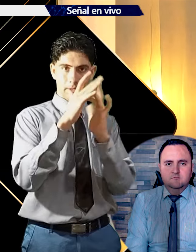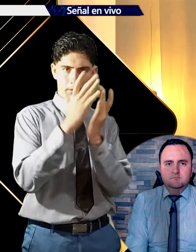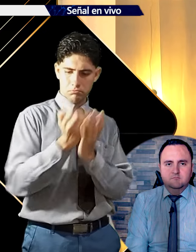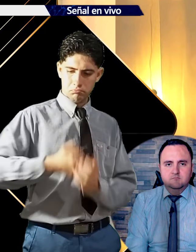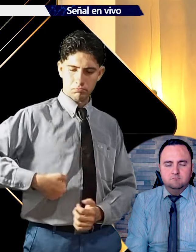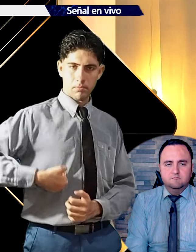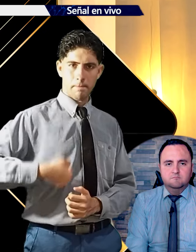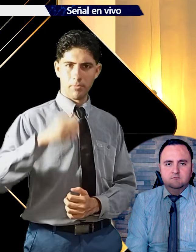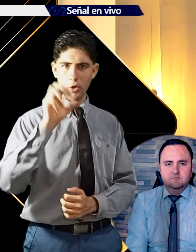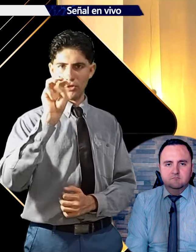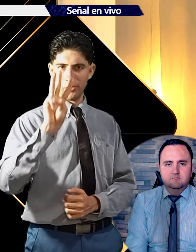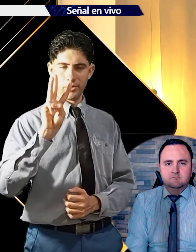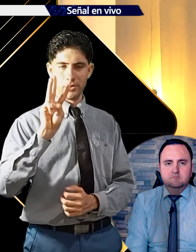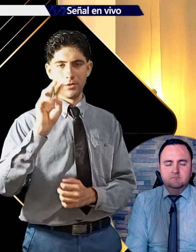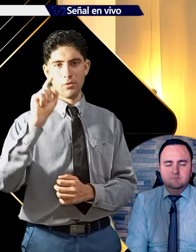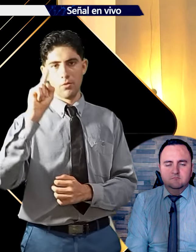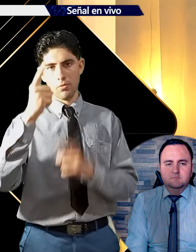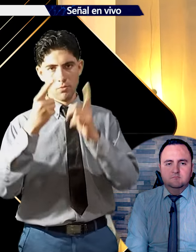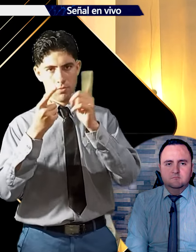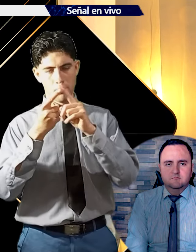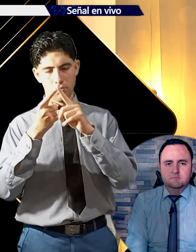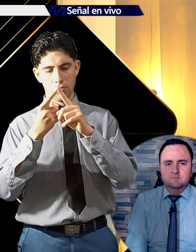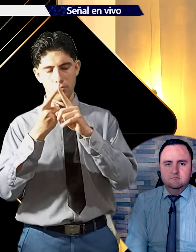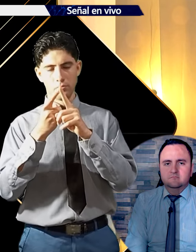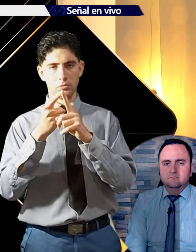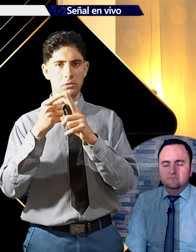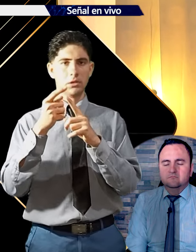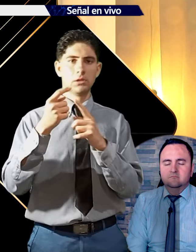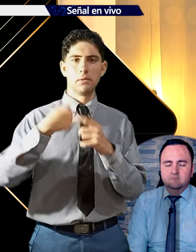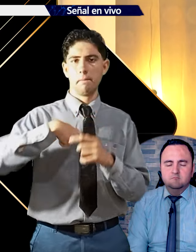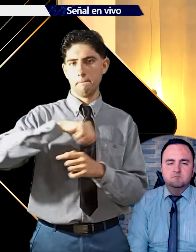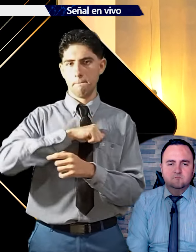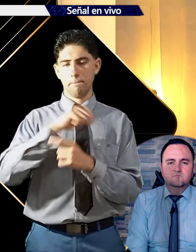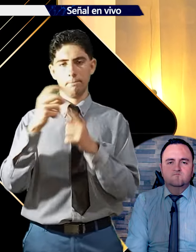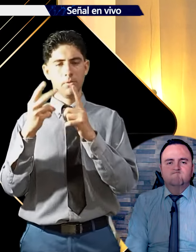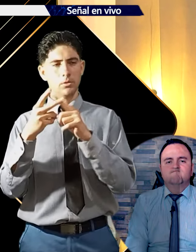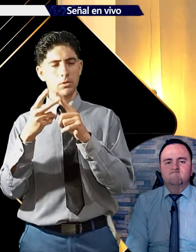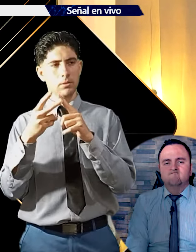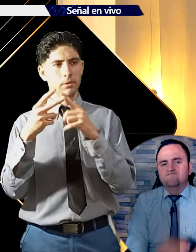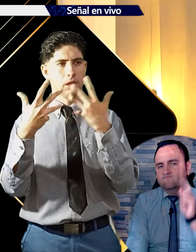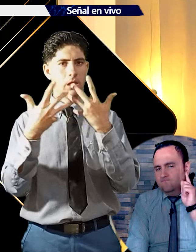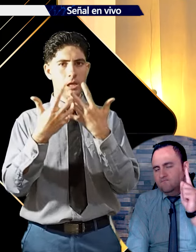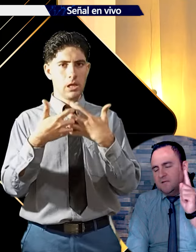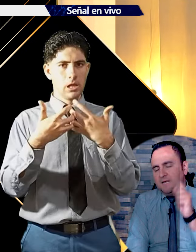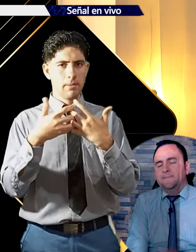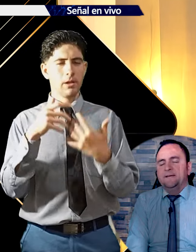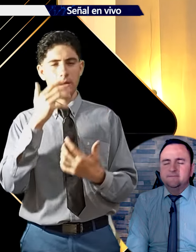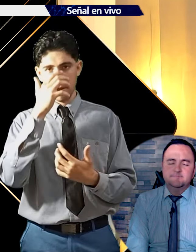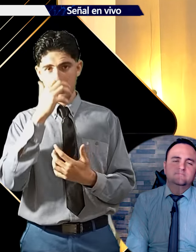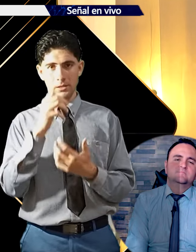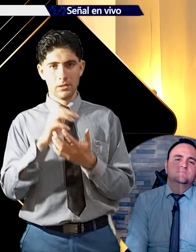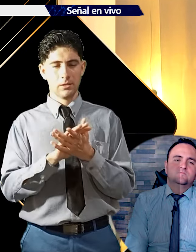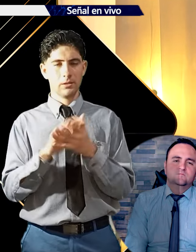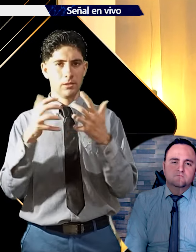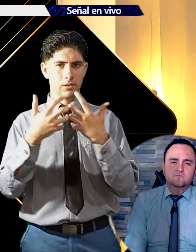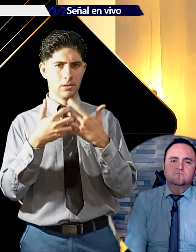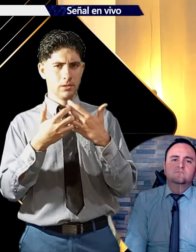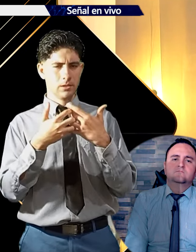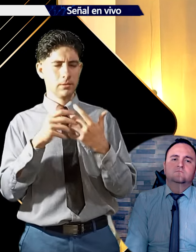muy importante, y es que una hora antes nuestro pastor estaba orando. Entonces, por ende, que